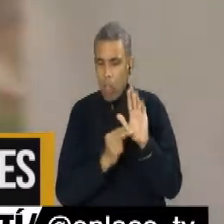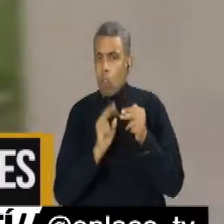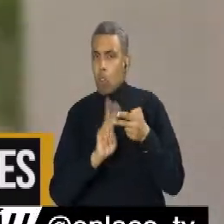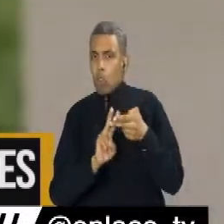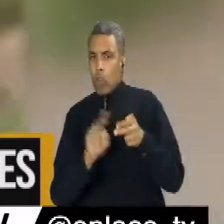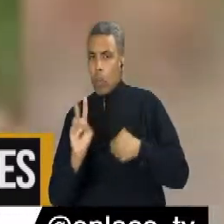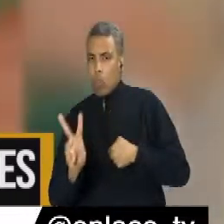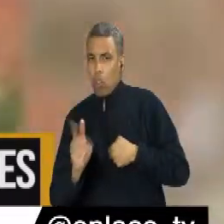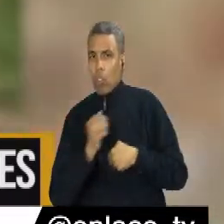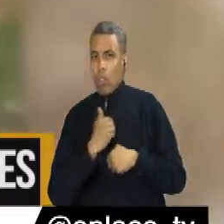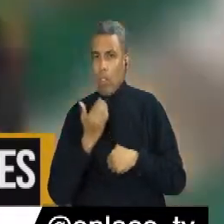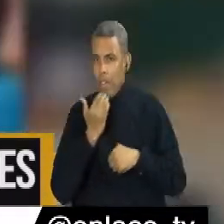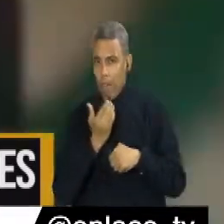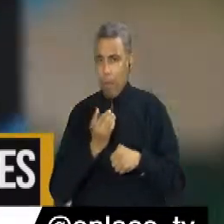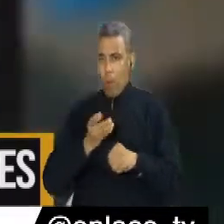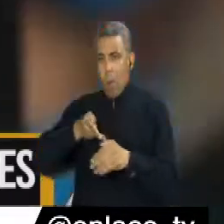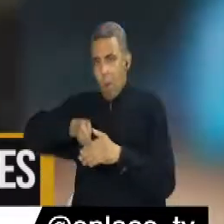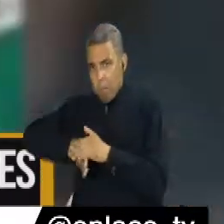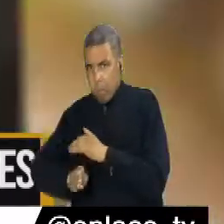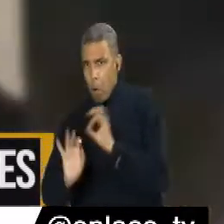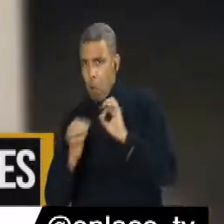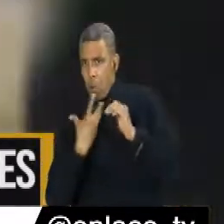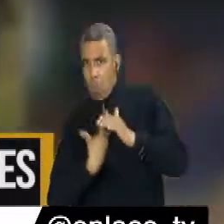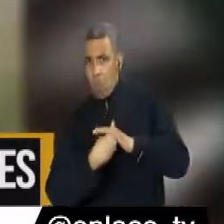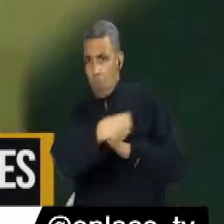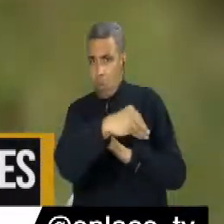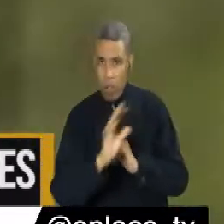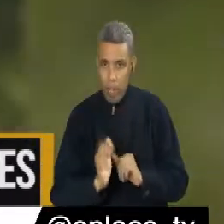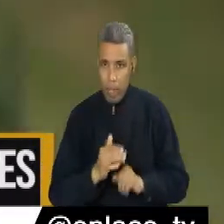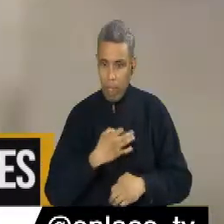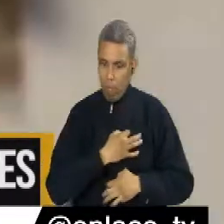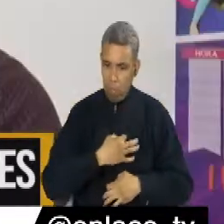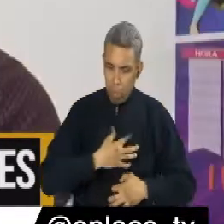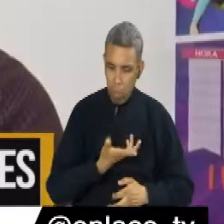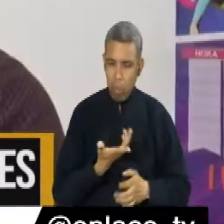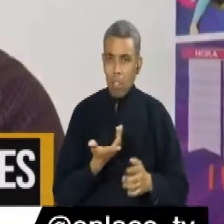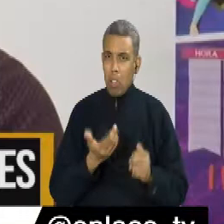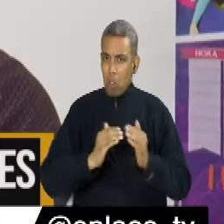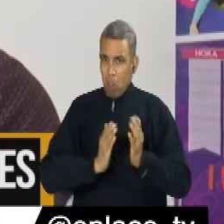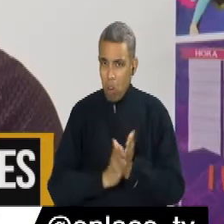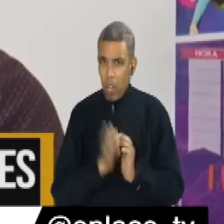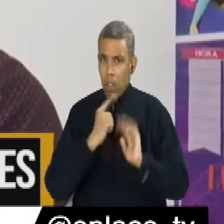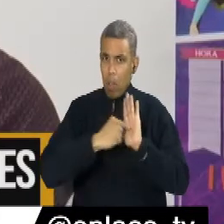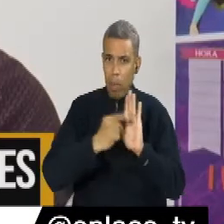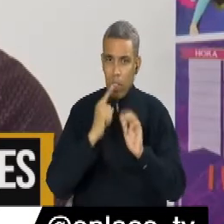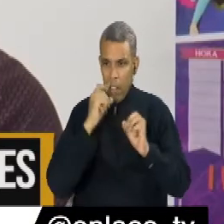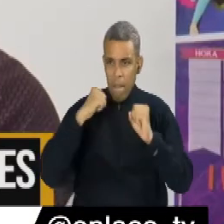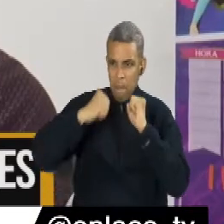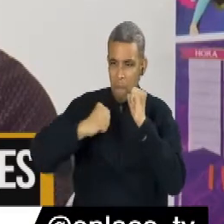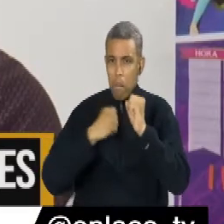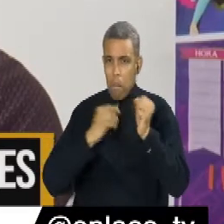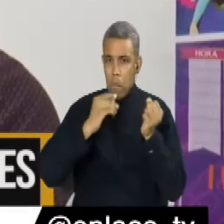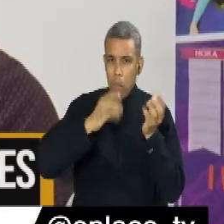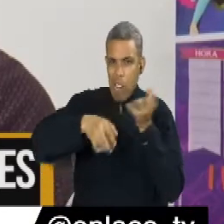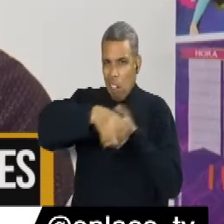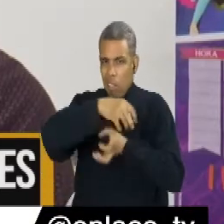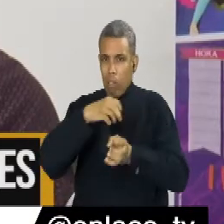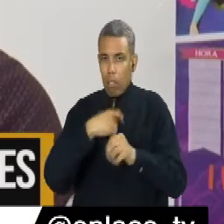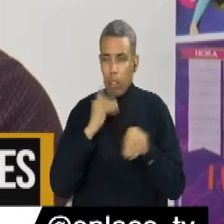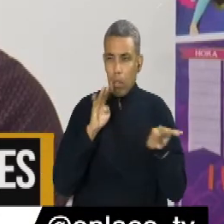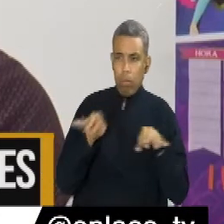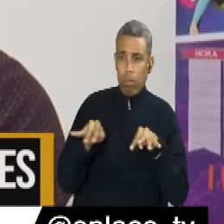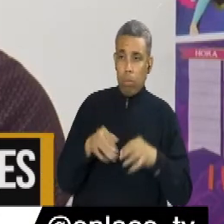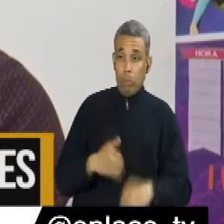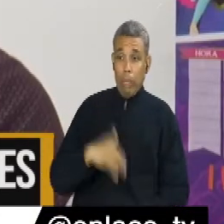dentro y fuera de la institución, con o sin uniforme, escándalos, peleas, desórdenes que afecten la tranquilidad de la comunidad educativa o desdigan del buen nombre